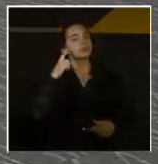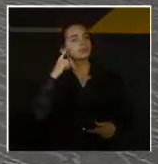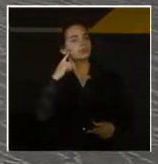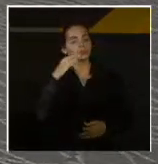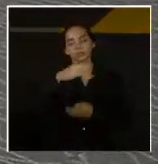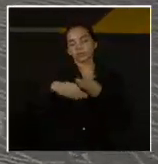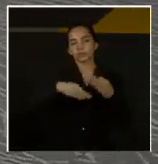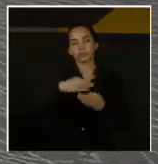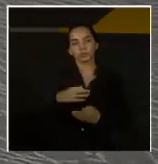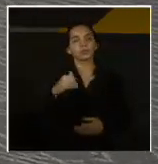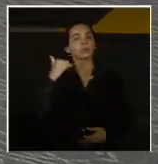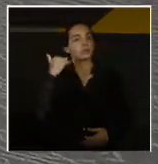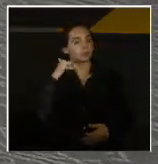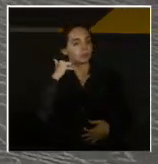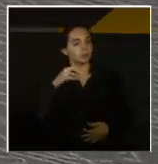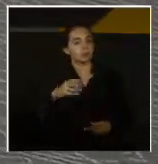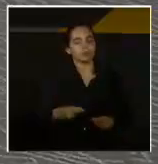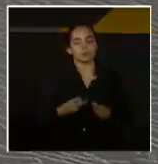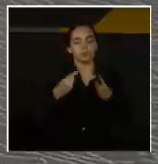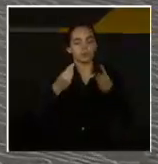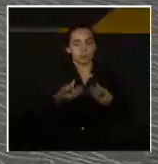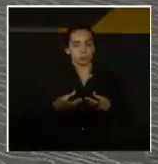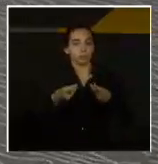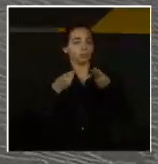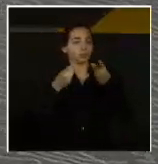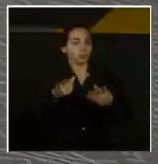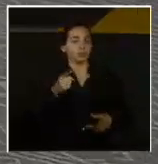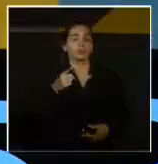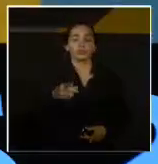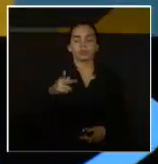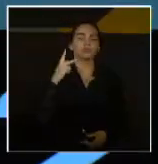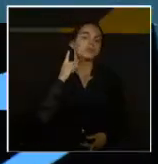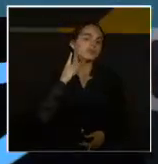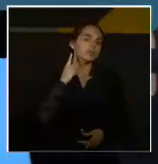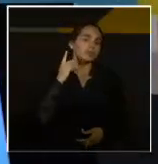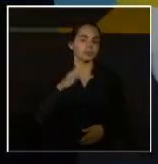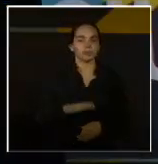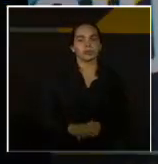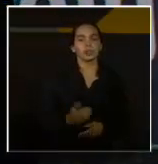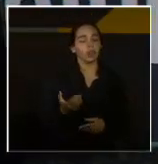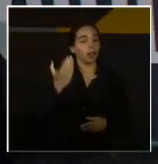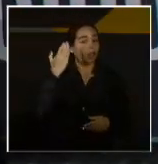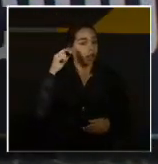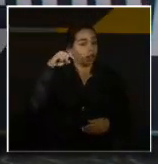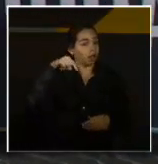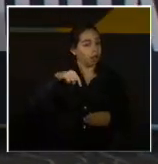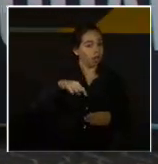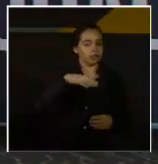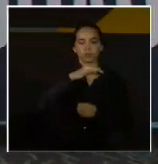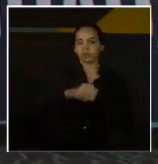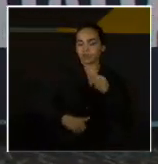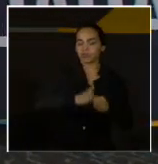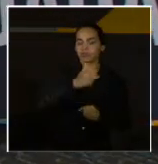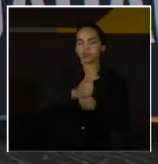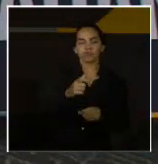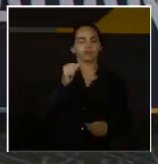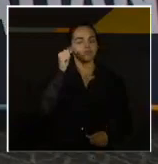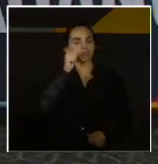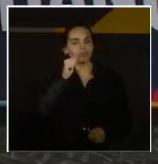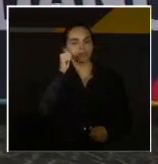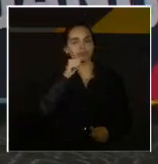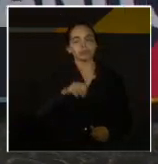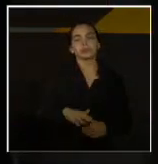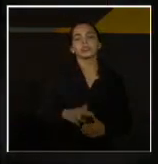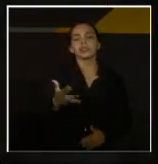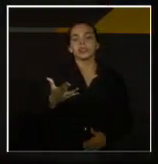Estado que los apoyos se dan por cuestiones partidistas. Y no hablo solamente de un partido político, pasa en todos los partidos políticos.